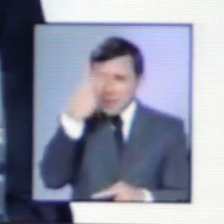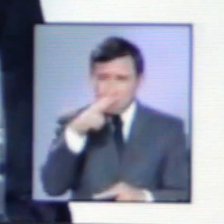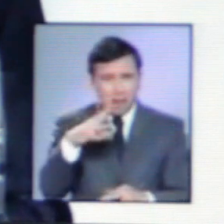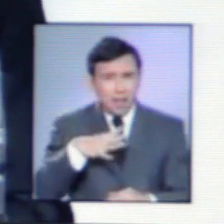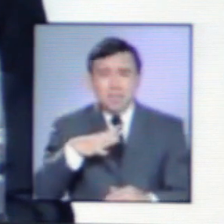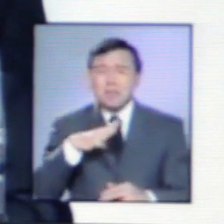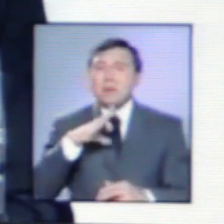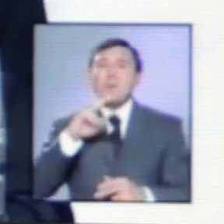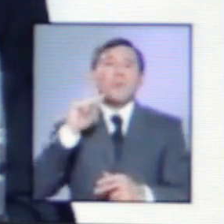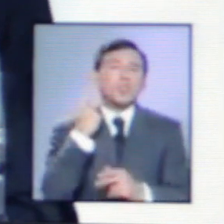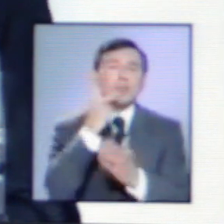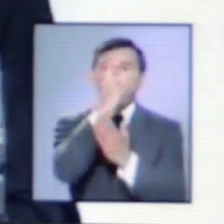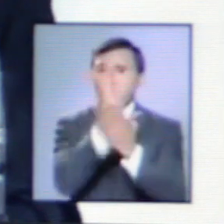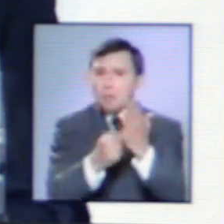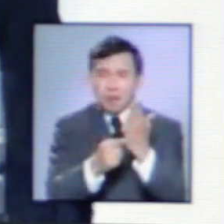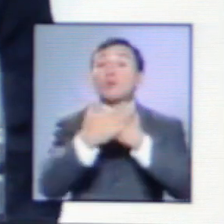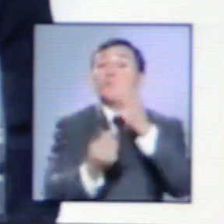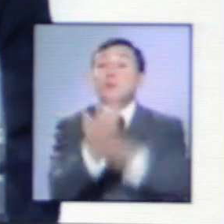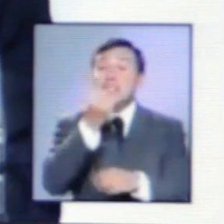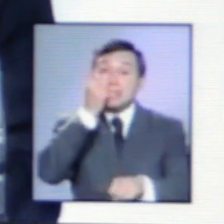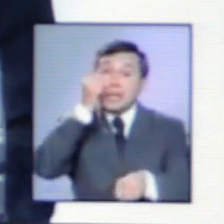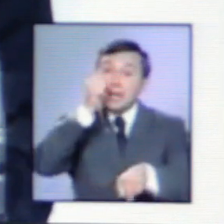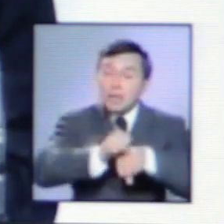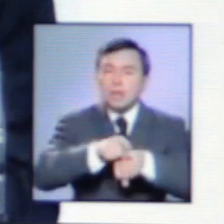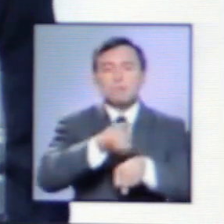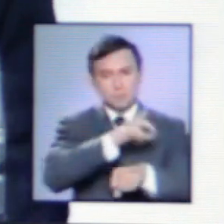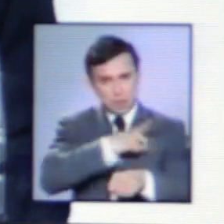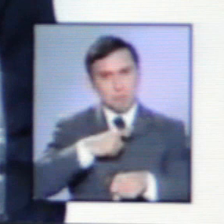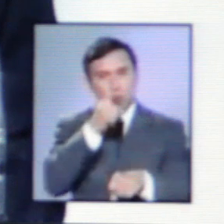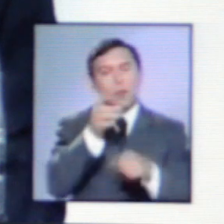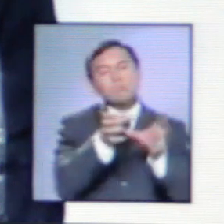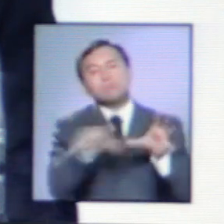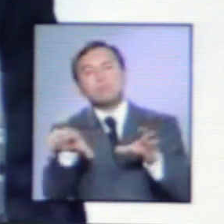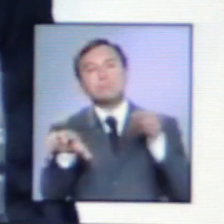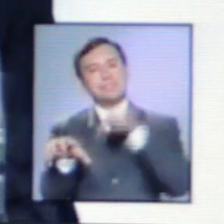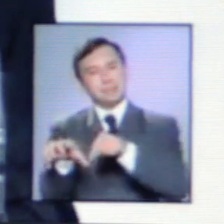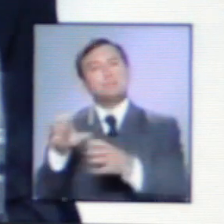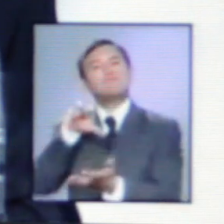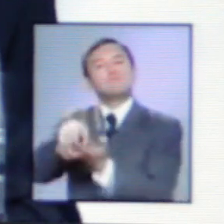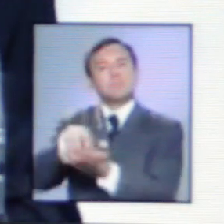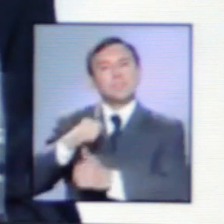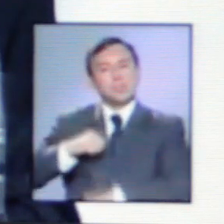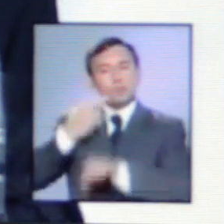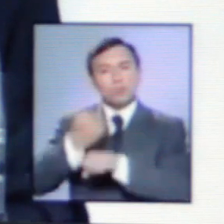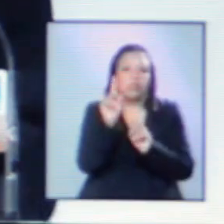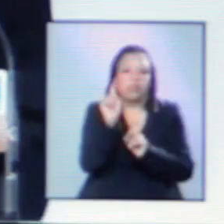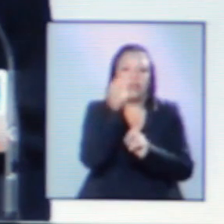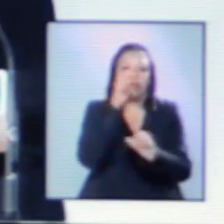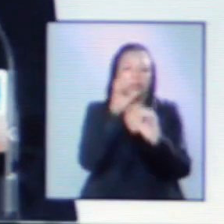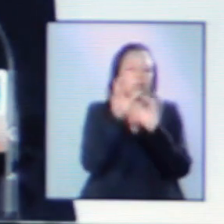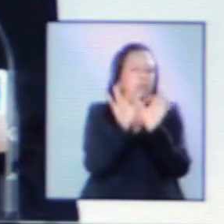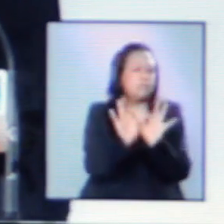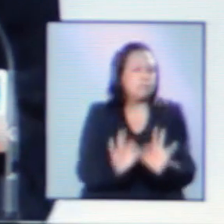no tiene política en Internet y banda ancha. Que tenga una política para desarrollar en México Internet y banda ancha.